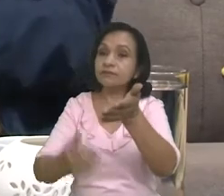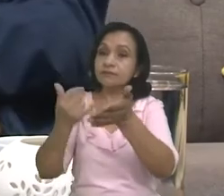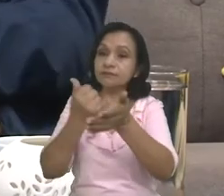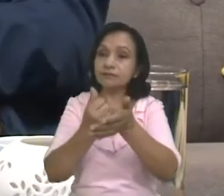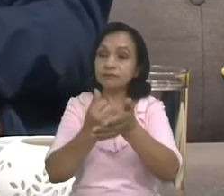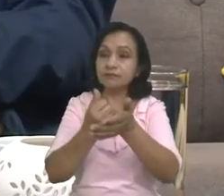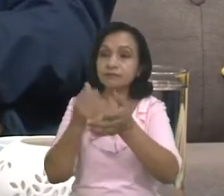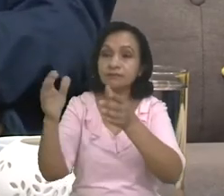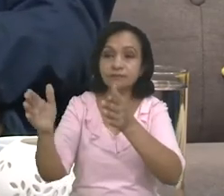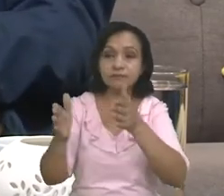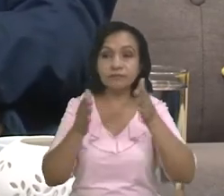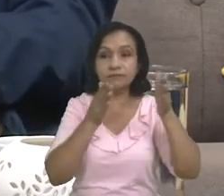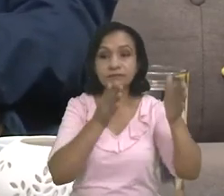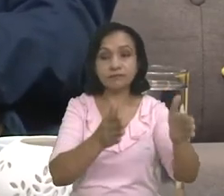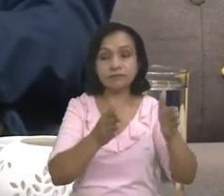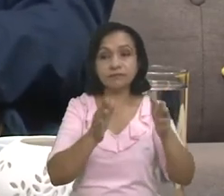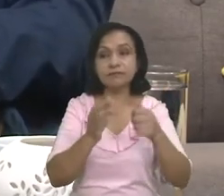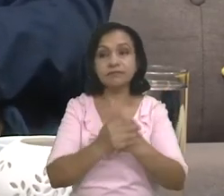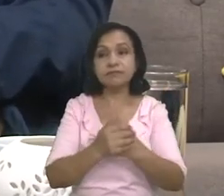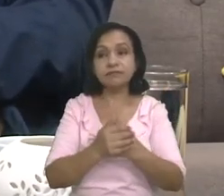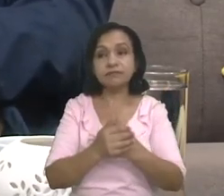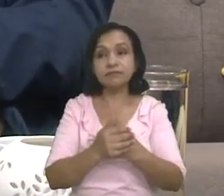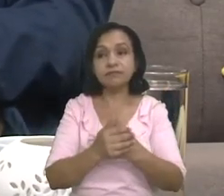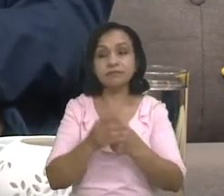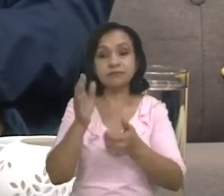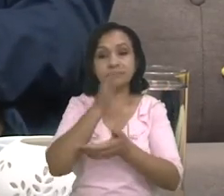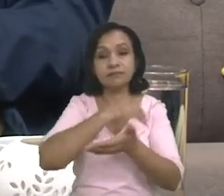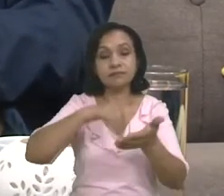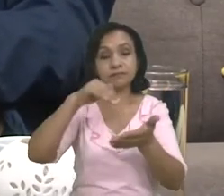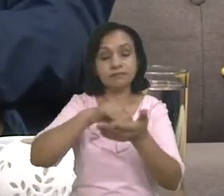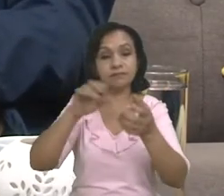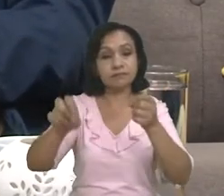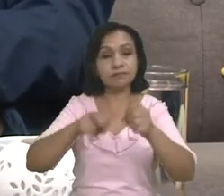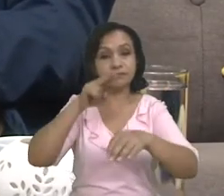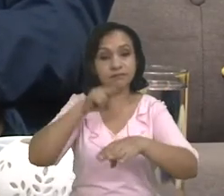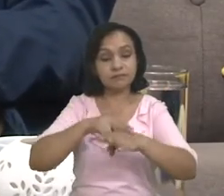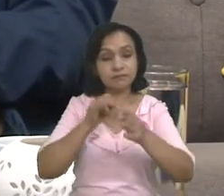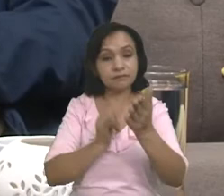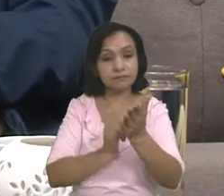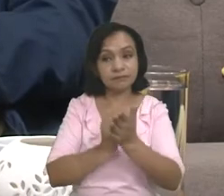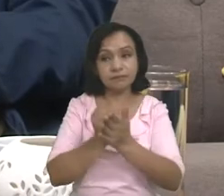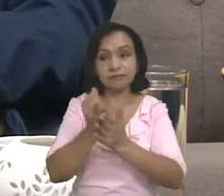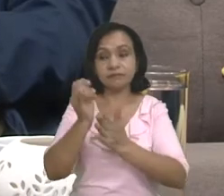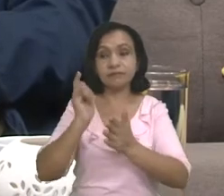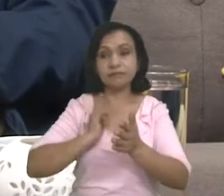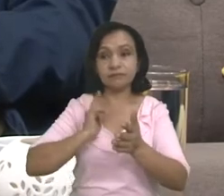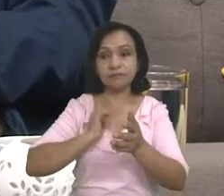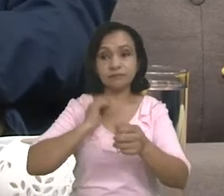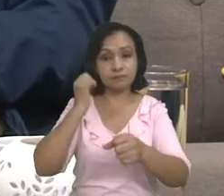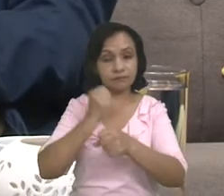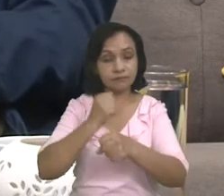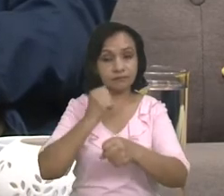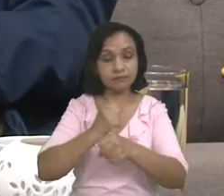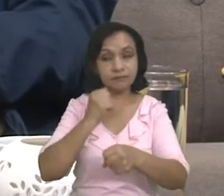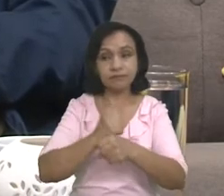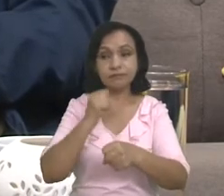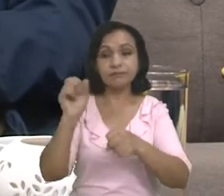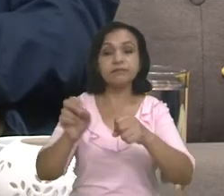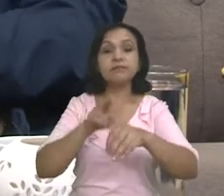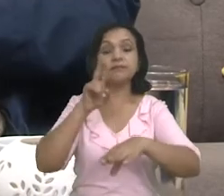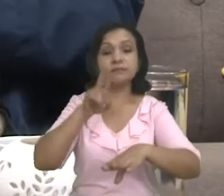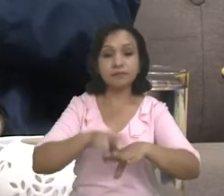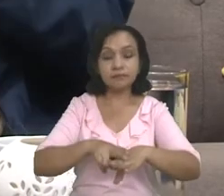web la muestra hacia el centro nacional de diagnóstico y referencia que nuestro laboratorio de referencia nacional